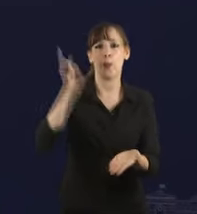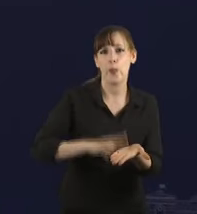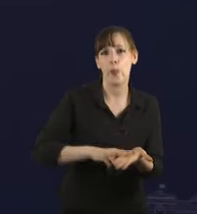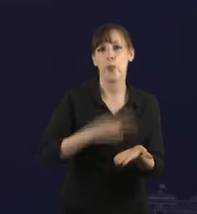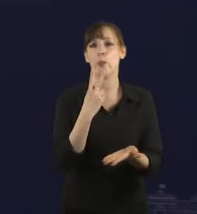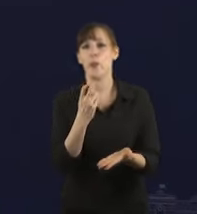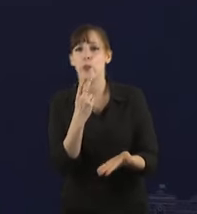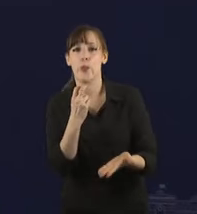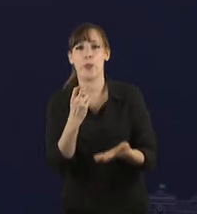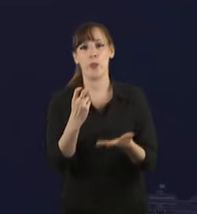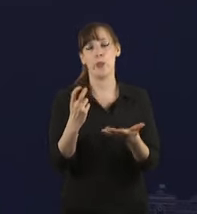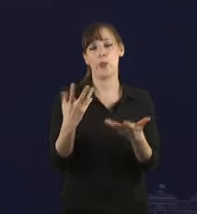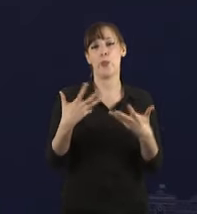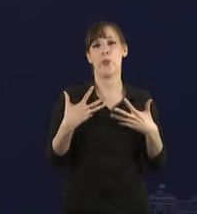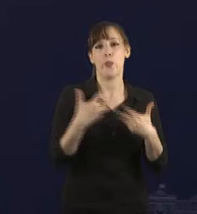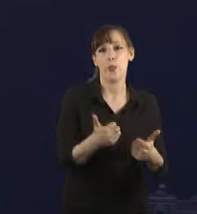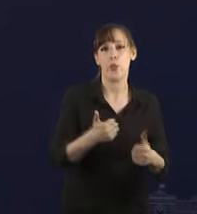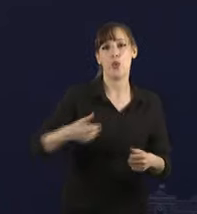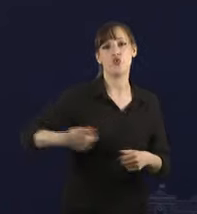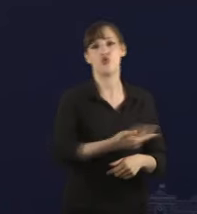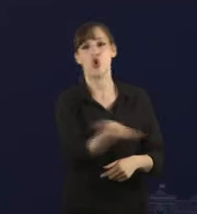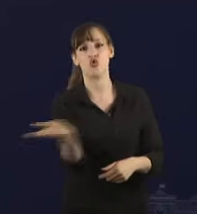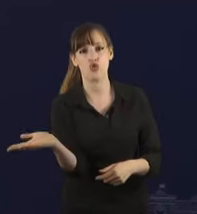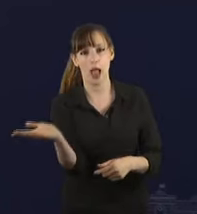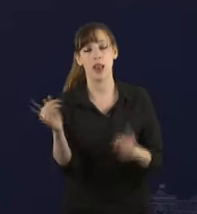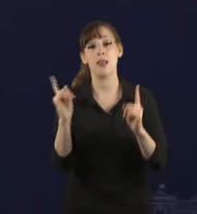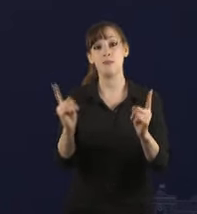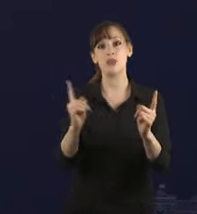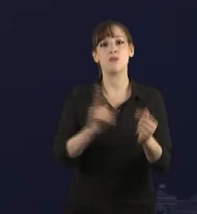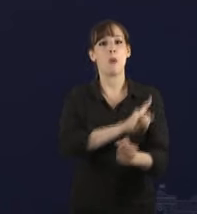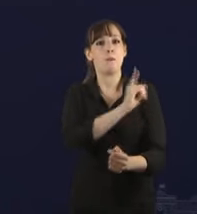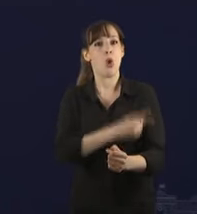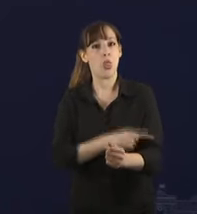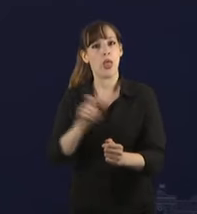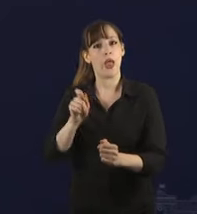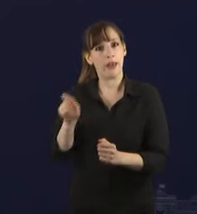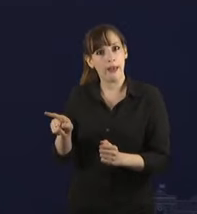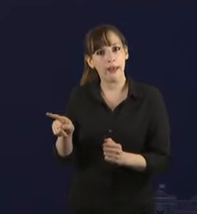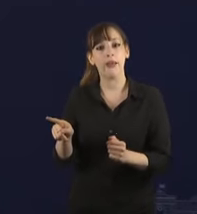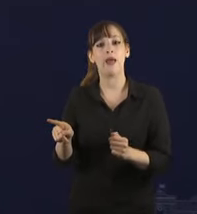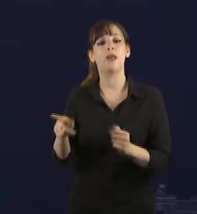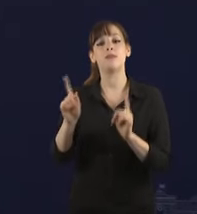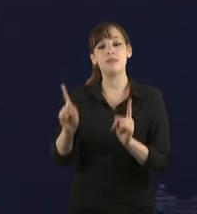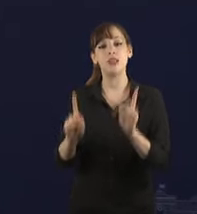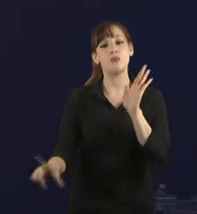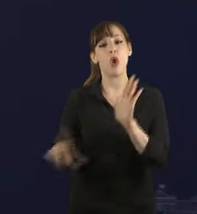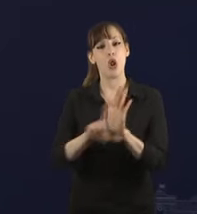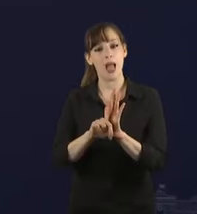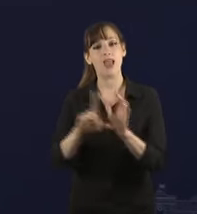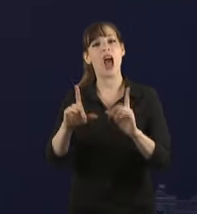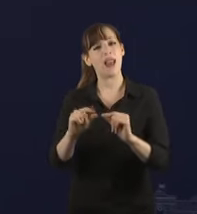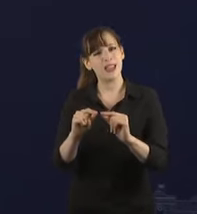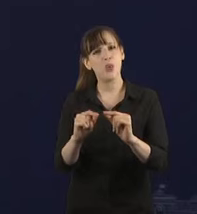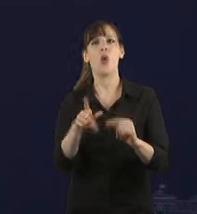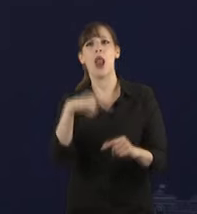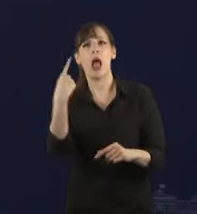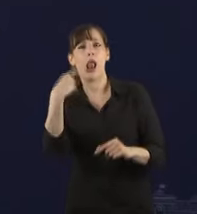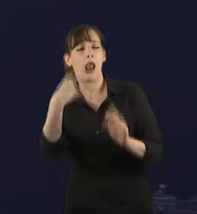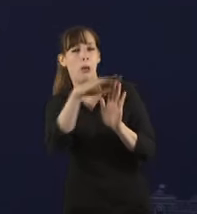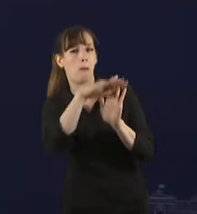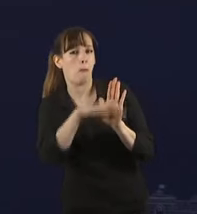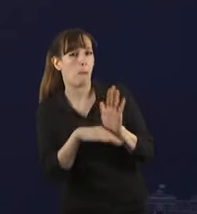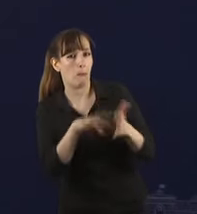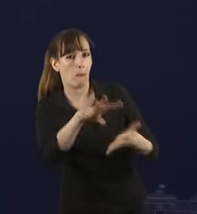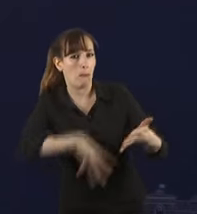sanitaria y social y delegues al poder ejecutivo nacional las facultades comprendidas en la presente ley del artículo bla bla bla